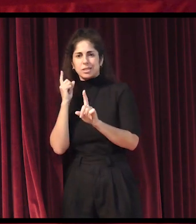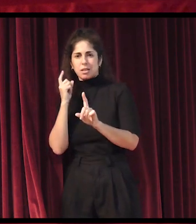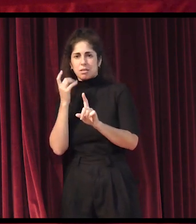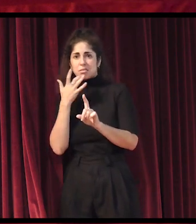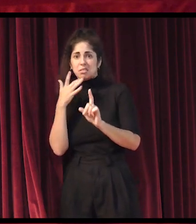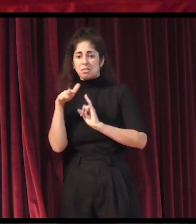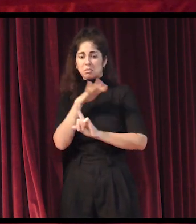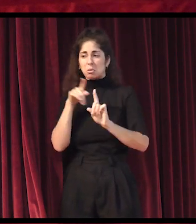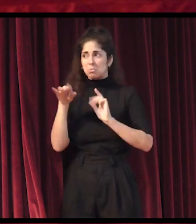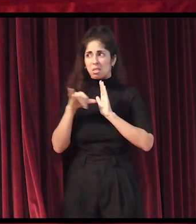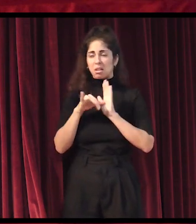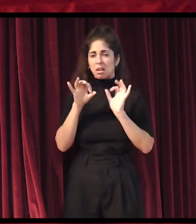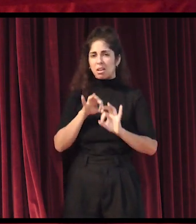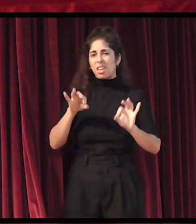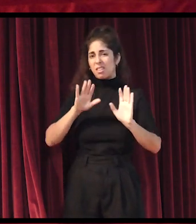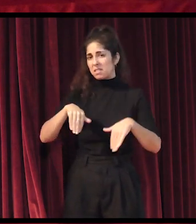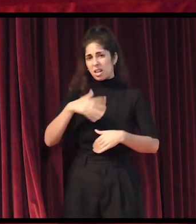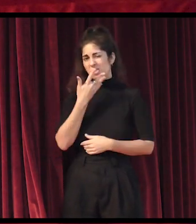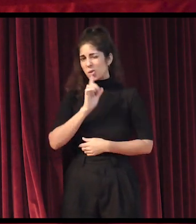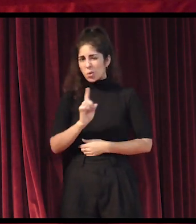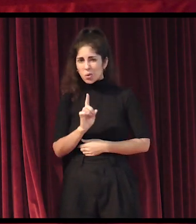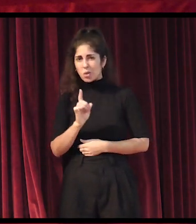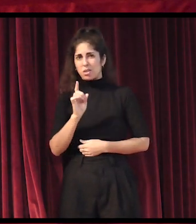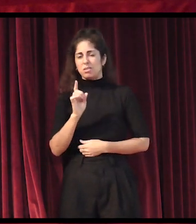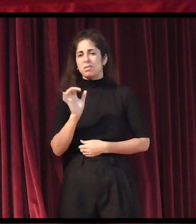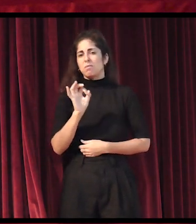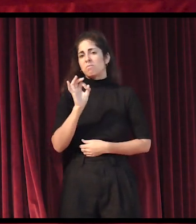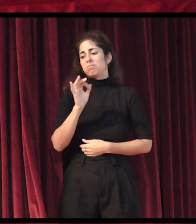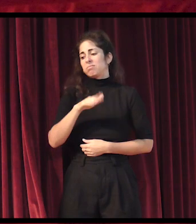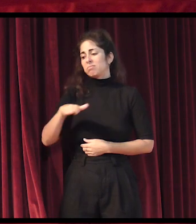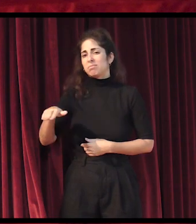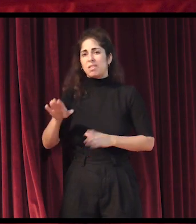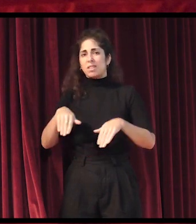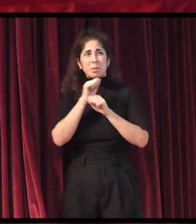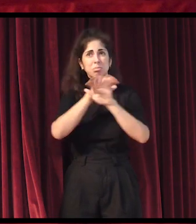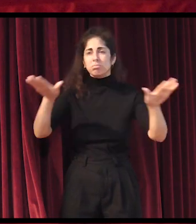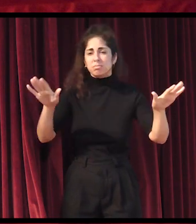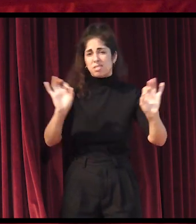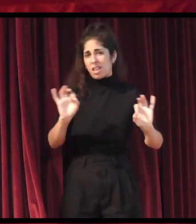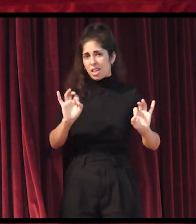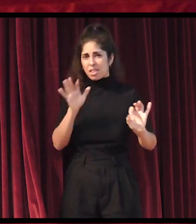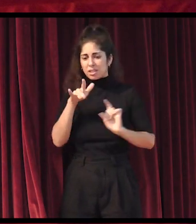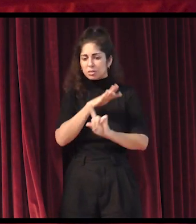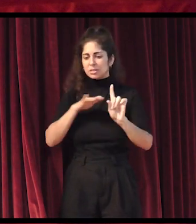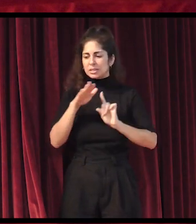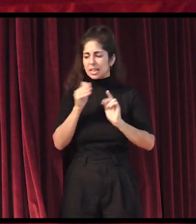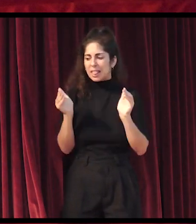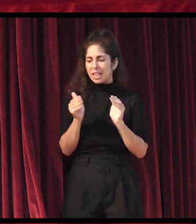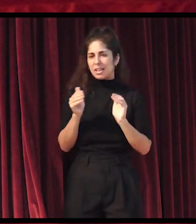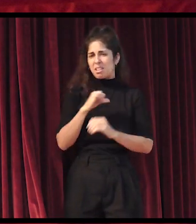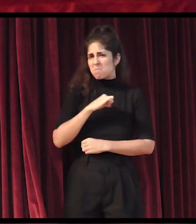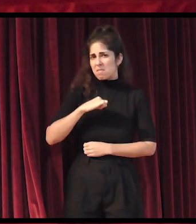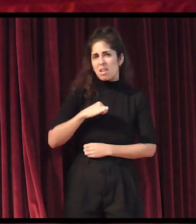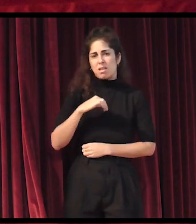niños y niñas, porque no se les escucha, porque se quedan en un entorno muy privado, porque la gran mayoría de los chavales viven en centros y no tienen el acceso o